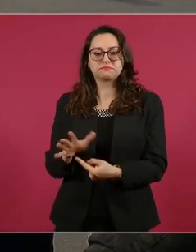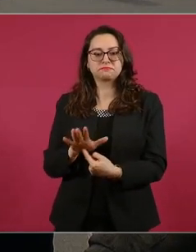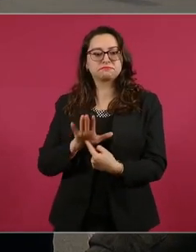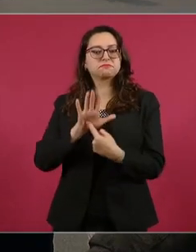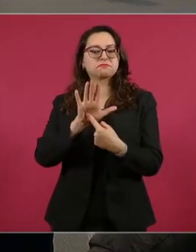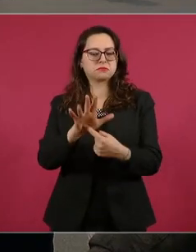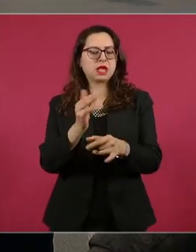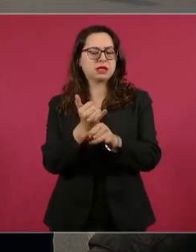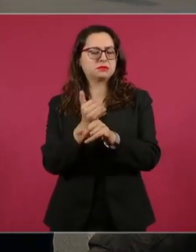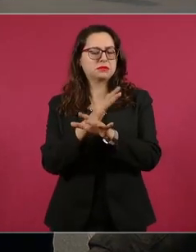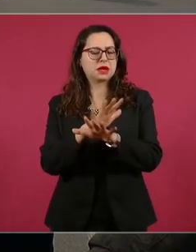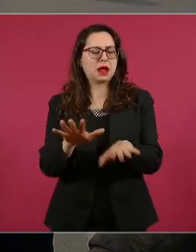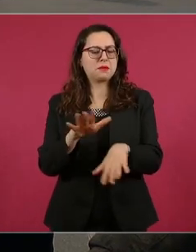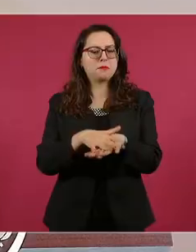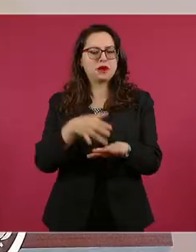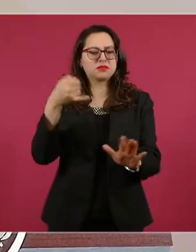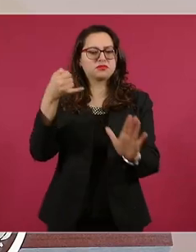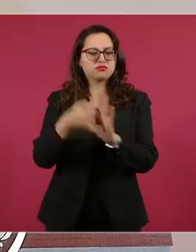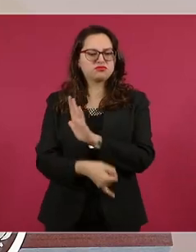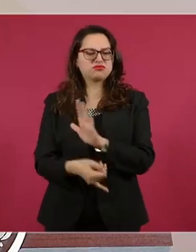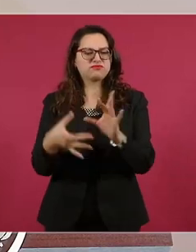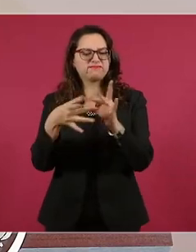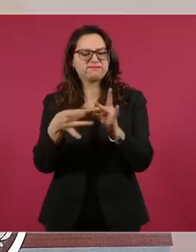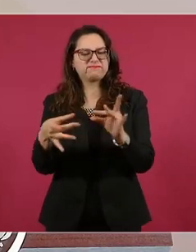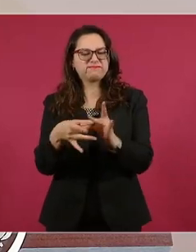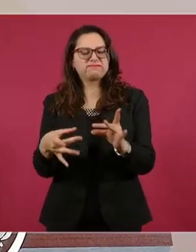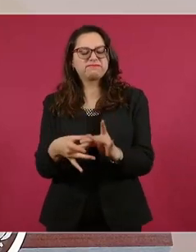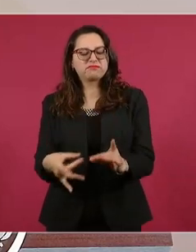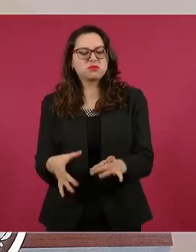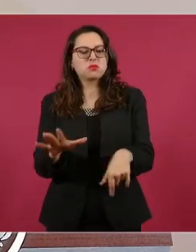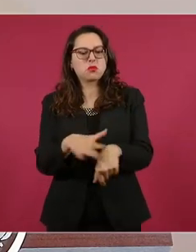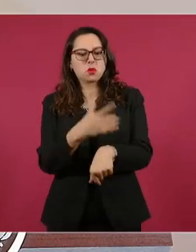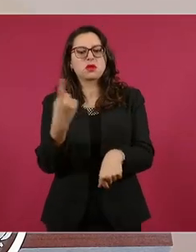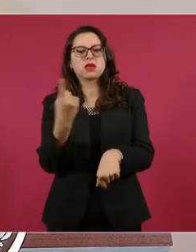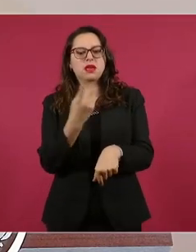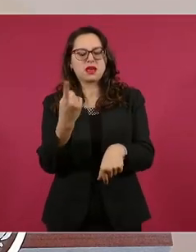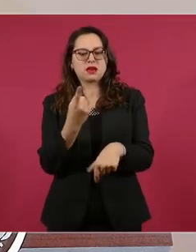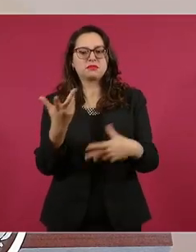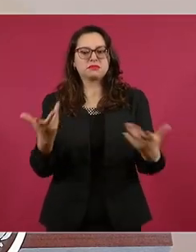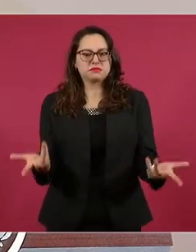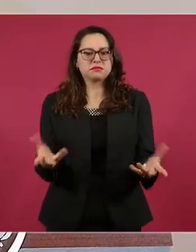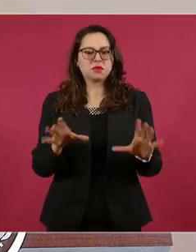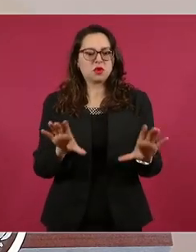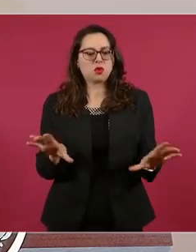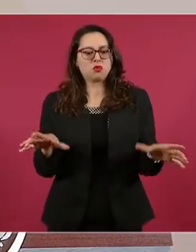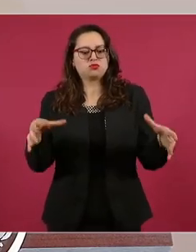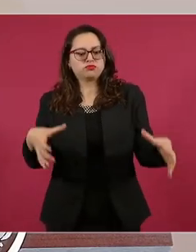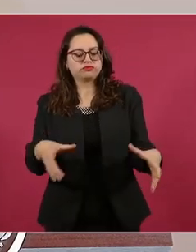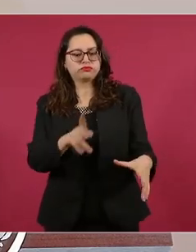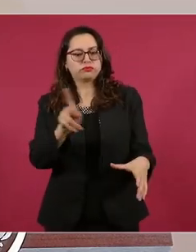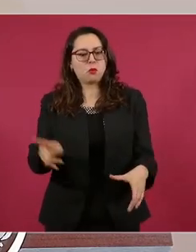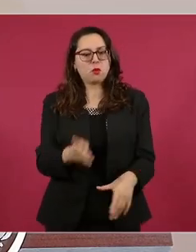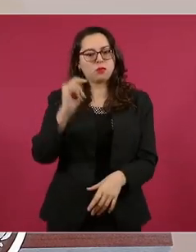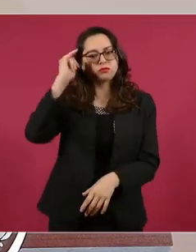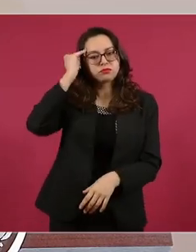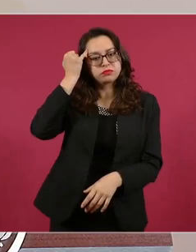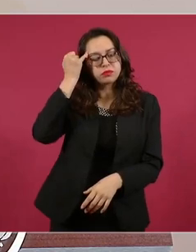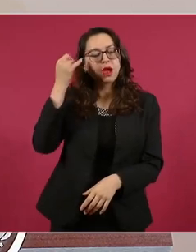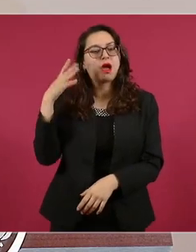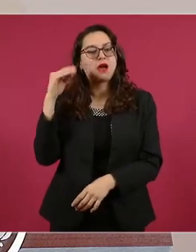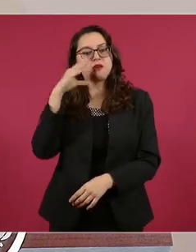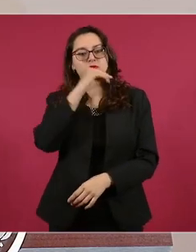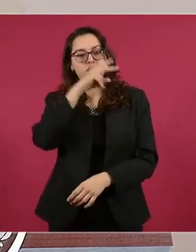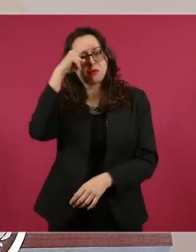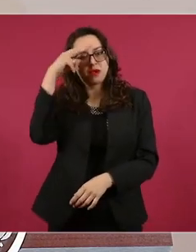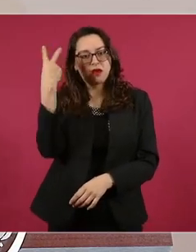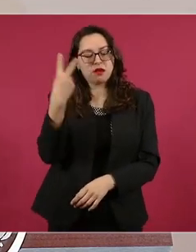un poco más de detalles sobre de qué trata esta iniciativa de reconocimiento de los pueblos y comunidades indígenas y